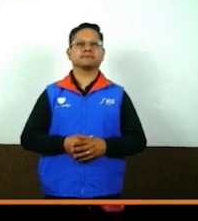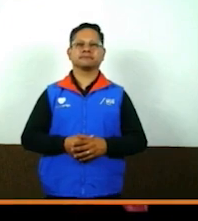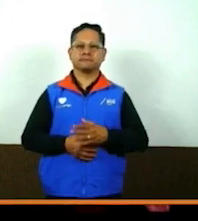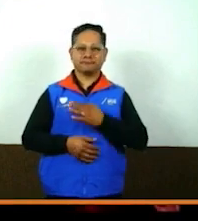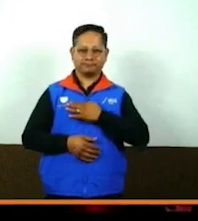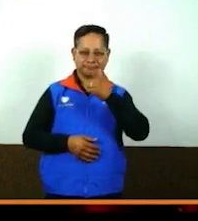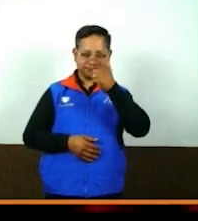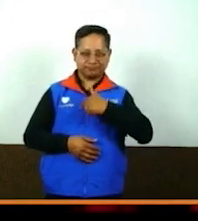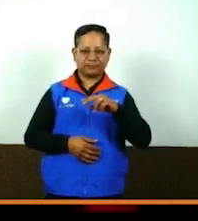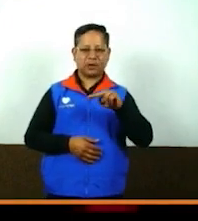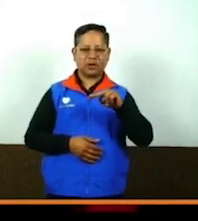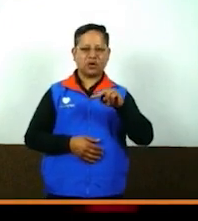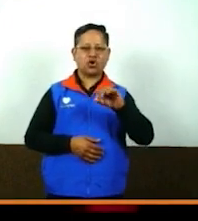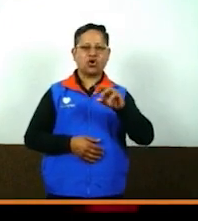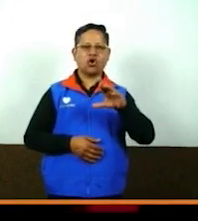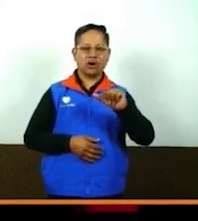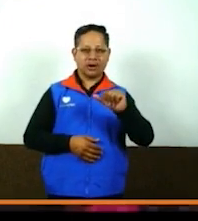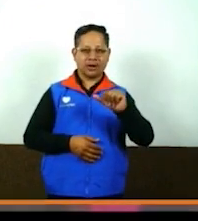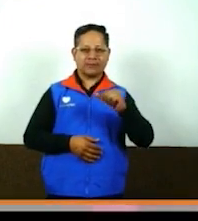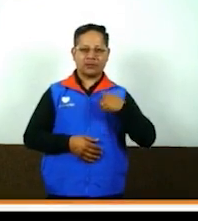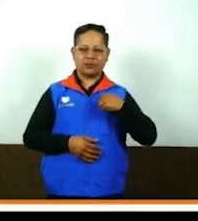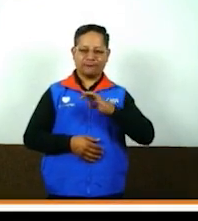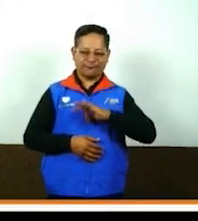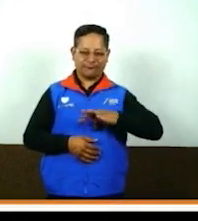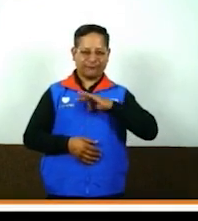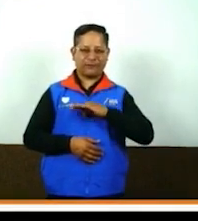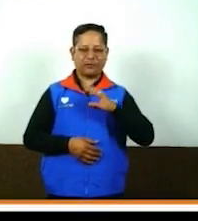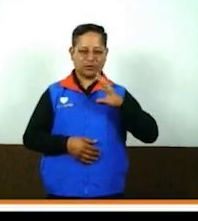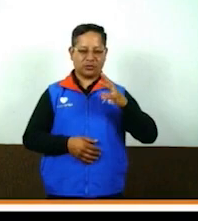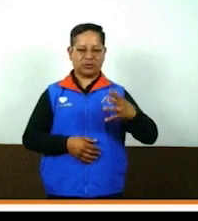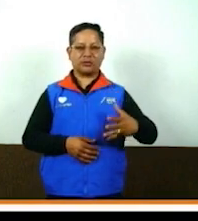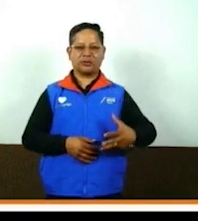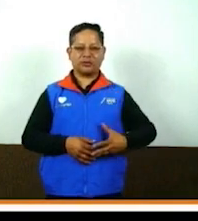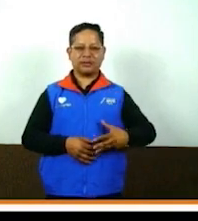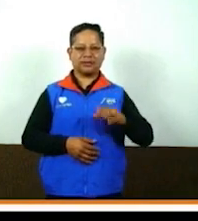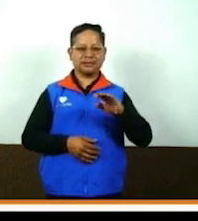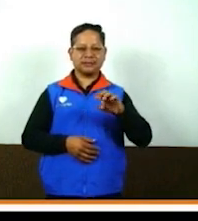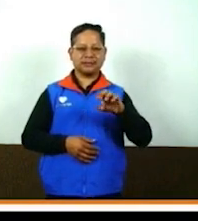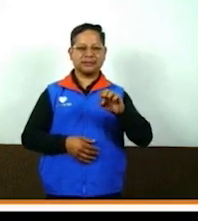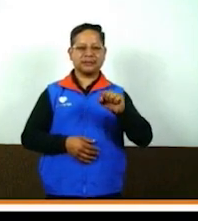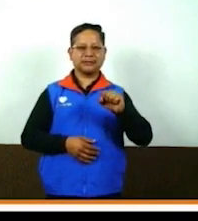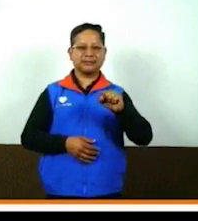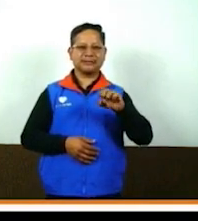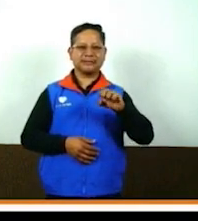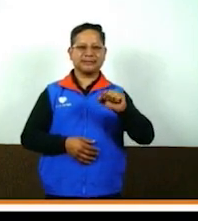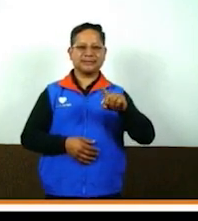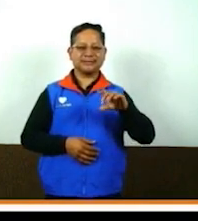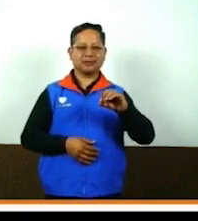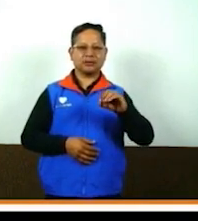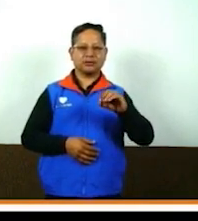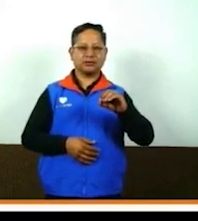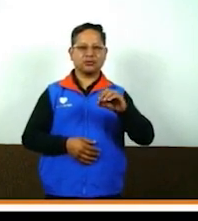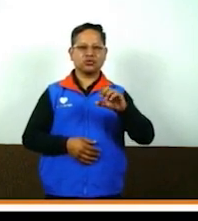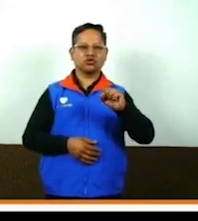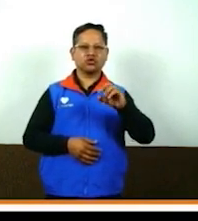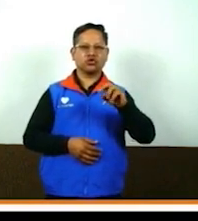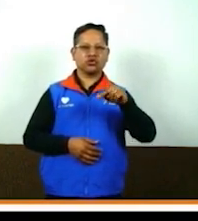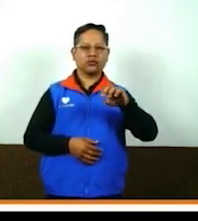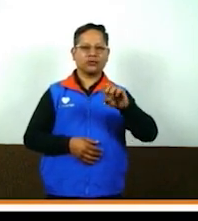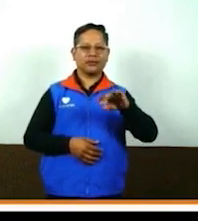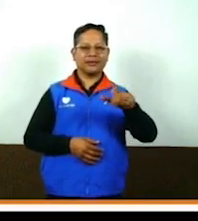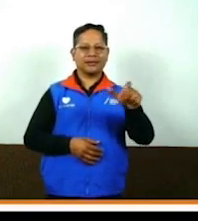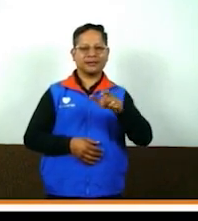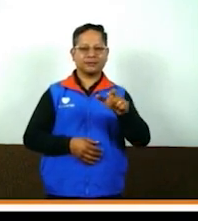Buenas noches, Nora Fernández, feliz y orgullosa de representar a Sodexo México. Erika Casallas de Sodexo, 19 años siendo